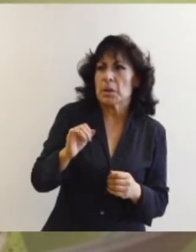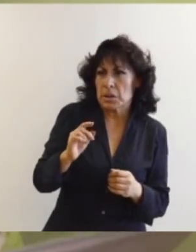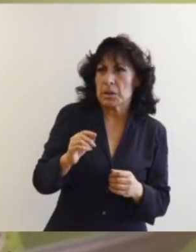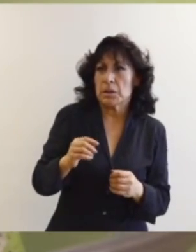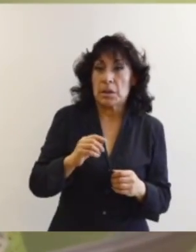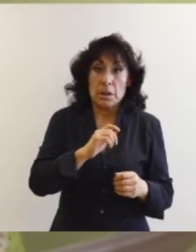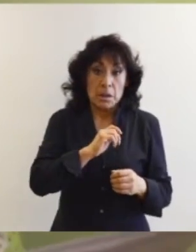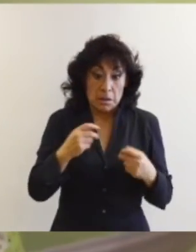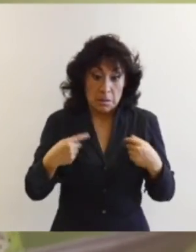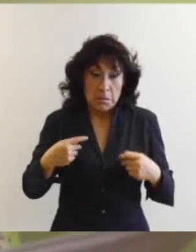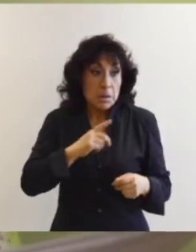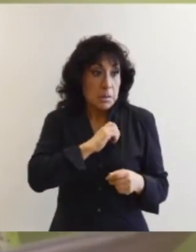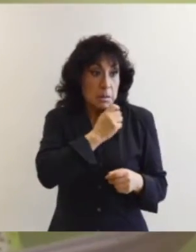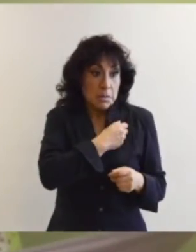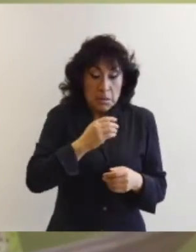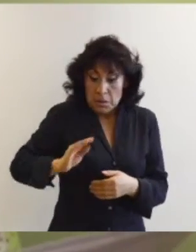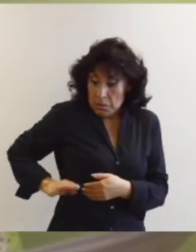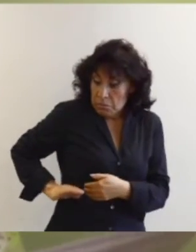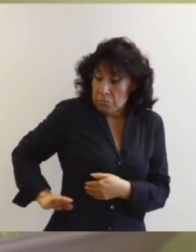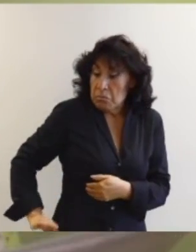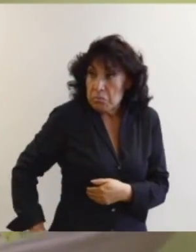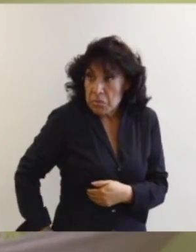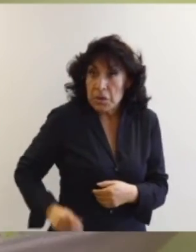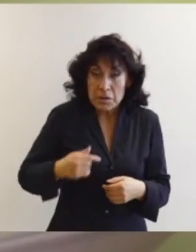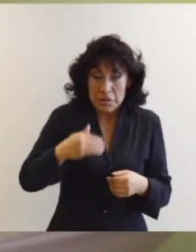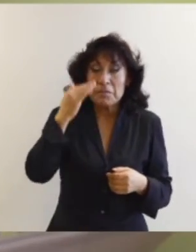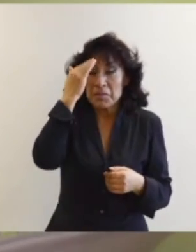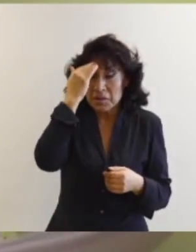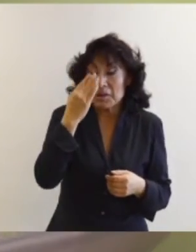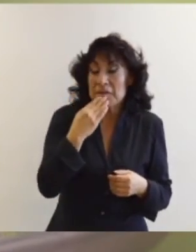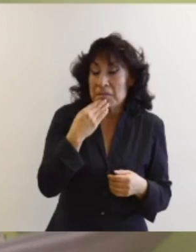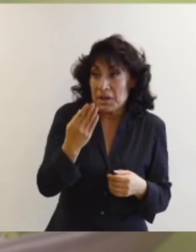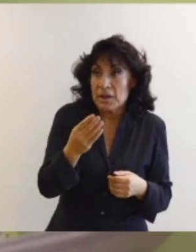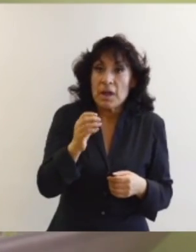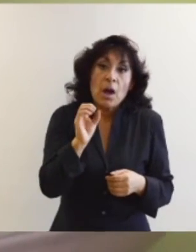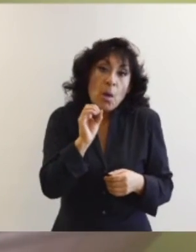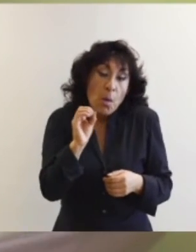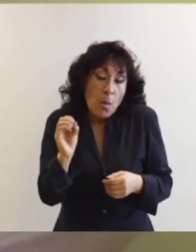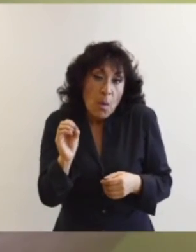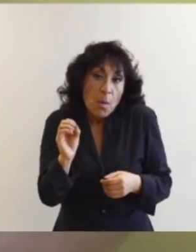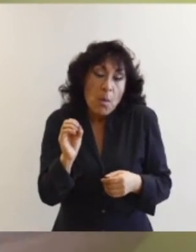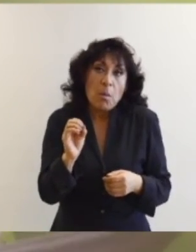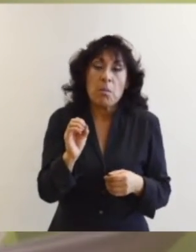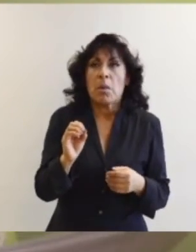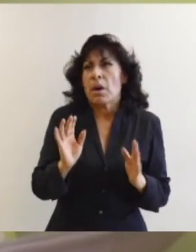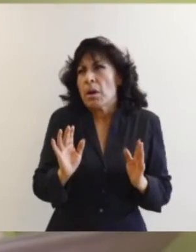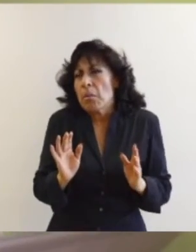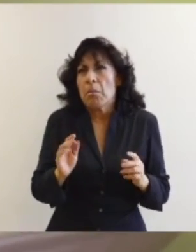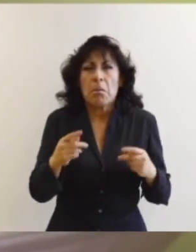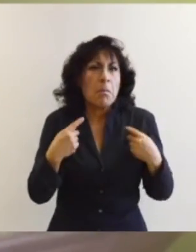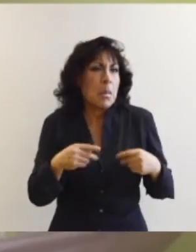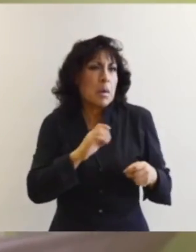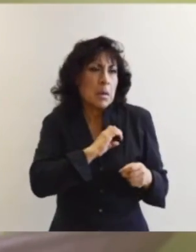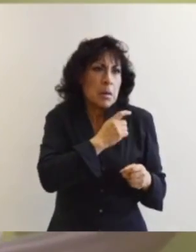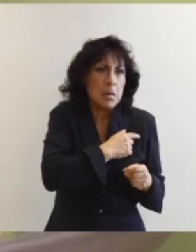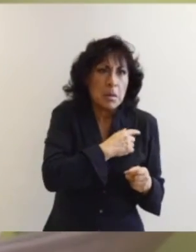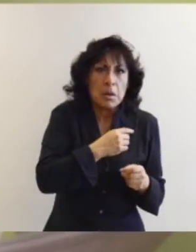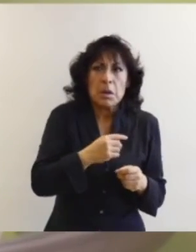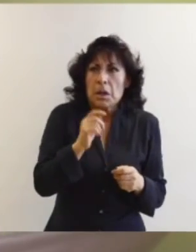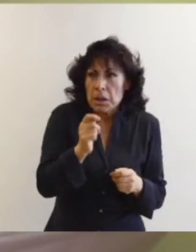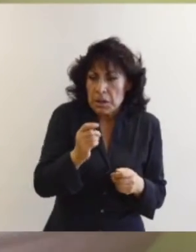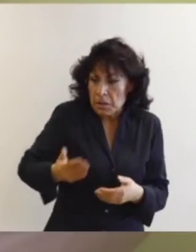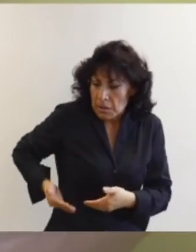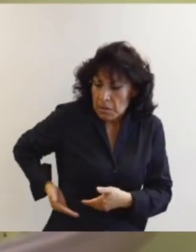La parte inferior de un español, lo sé perfectamente. O si usted quiere, digamos